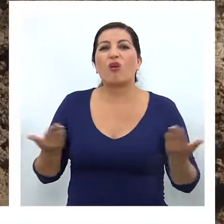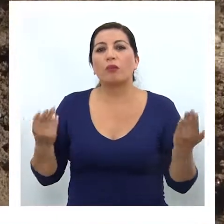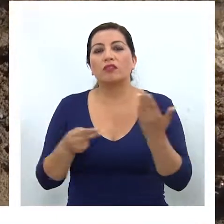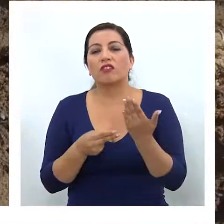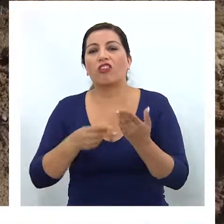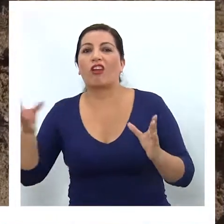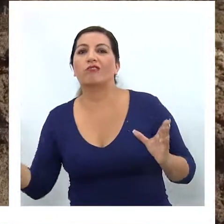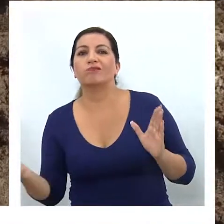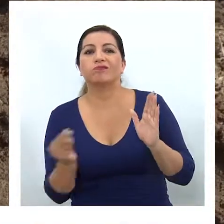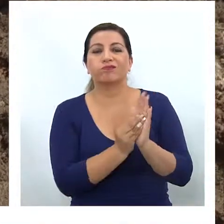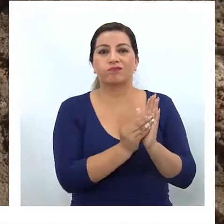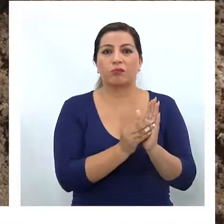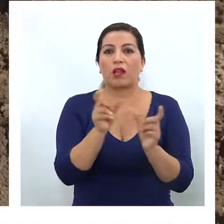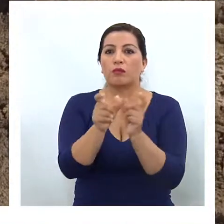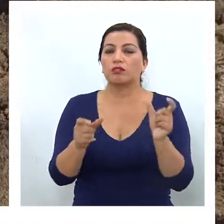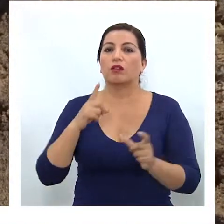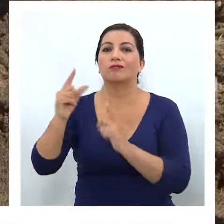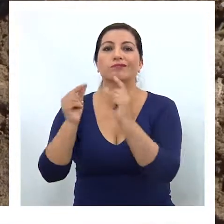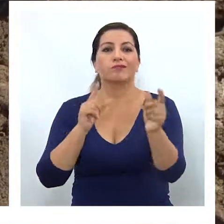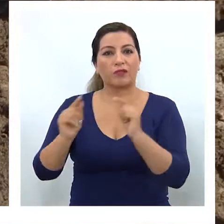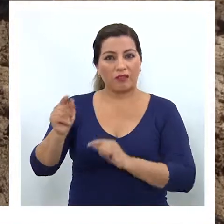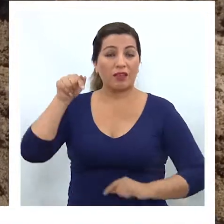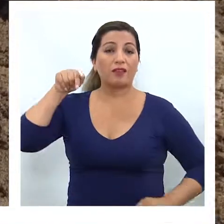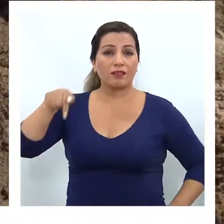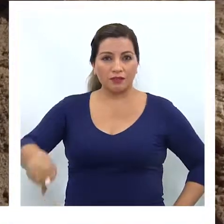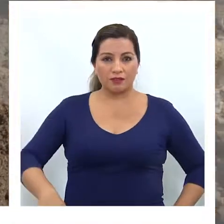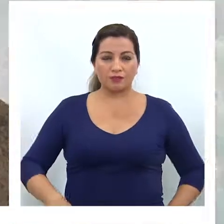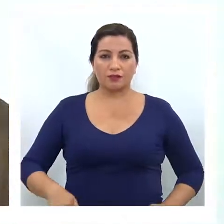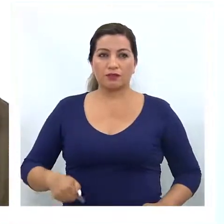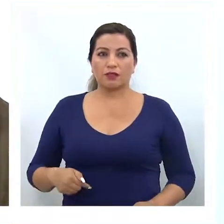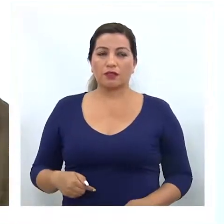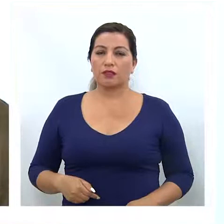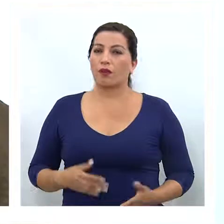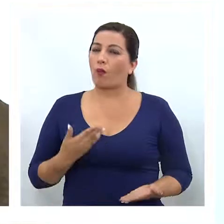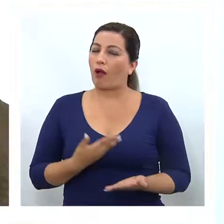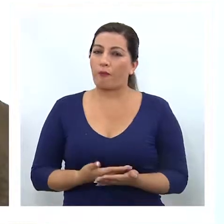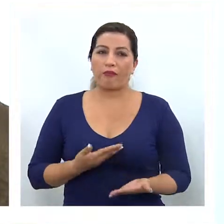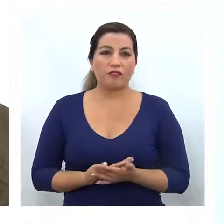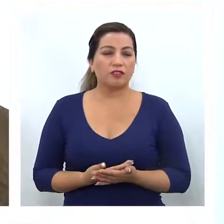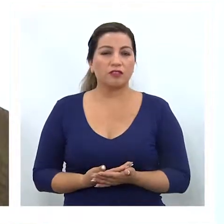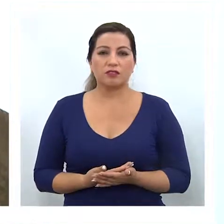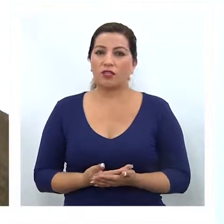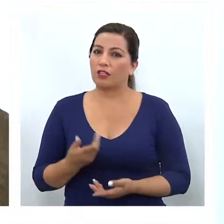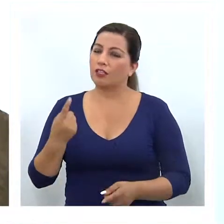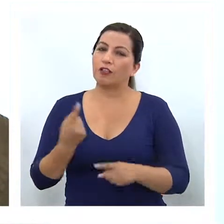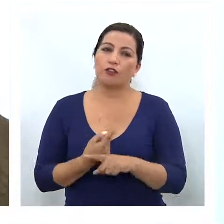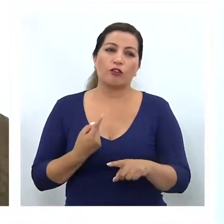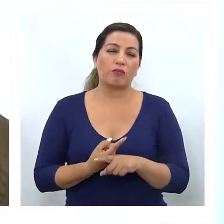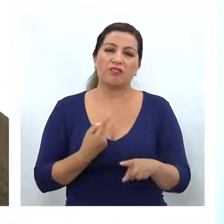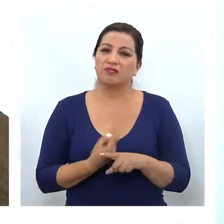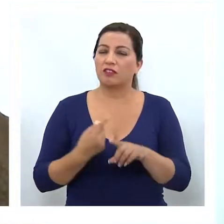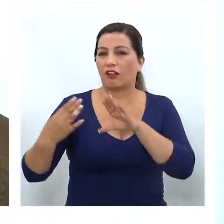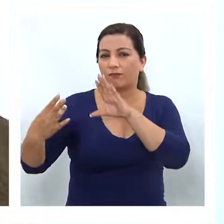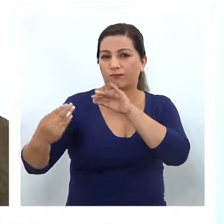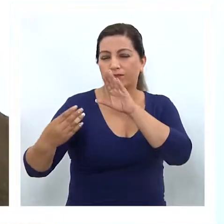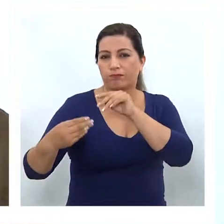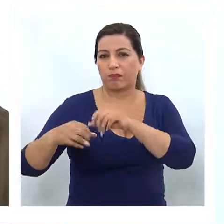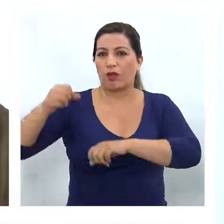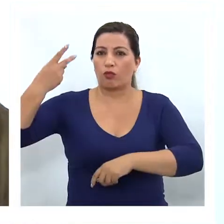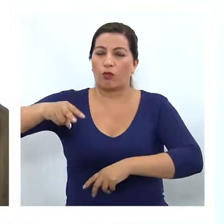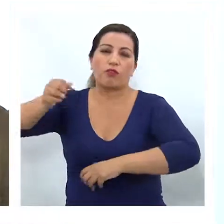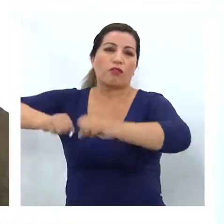incorporamos tecnología para poder frenar el despoblamiento? Y ahí creo que hubo una provechosa agenda donde pudimos discutir con empresarios, con